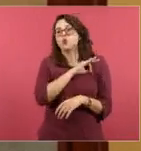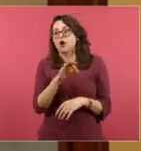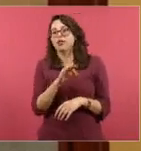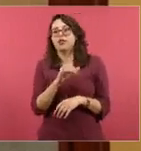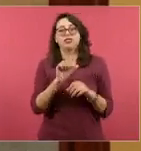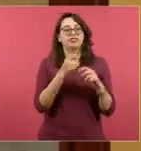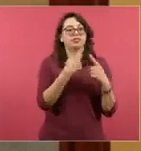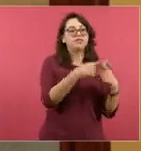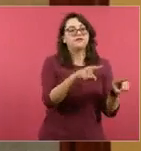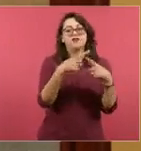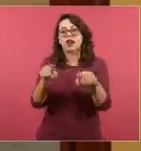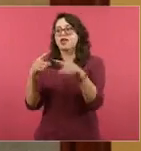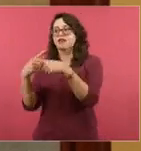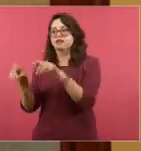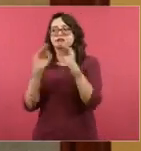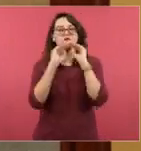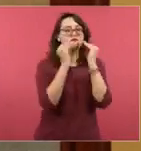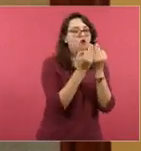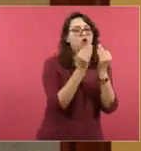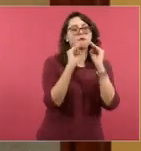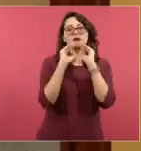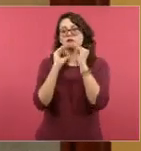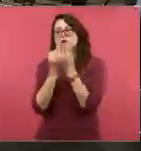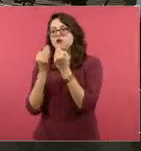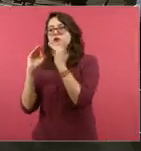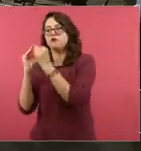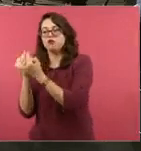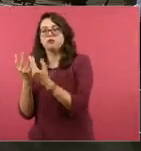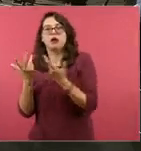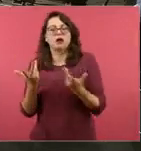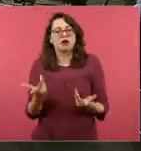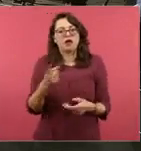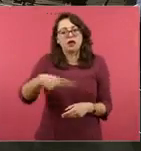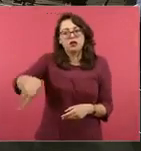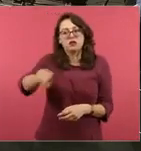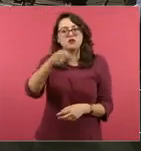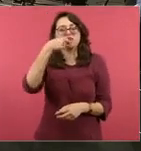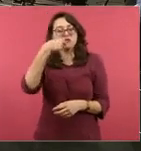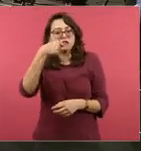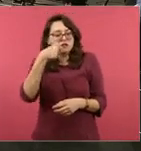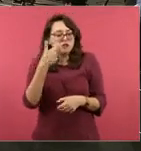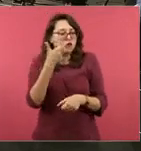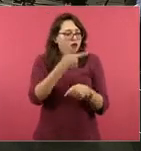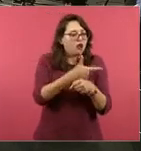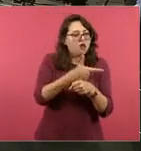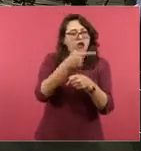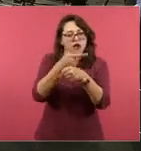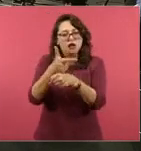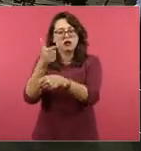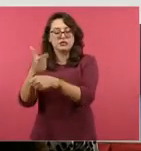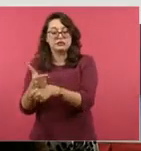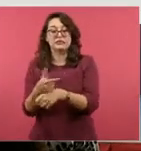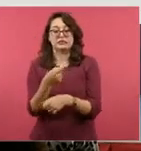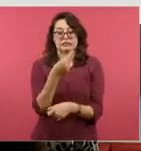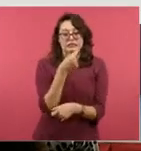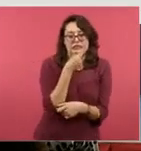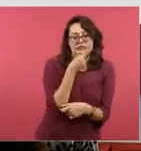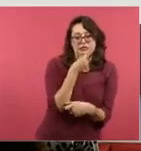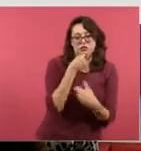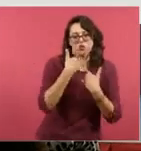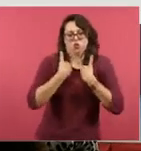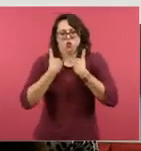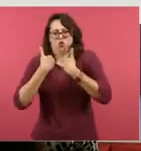problema. Entonces, de ahí que desde el momento en que un niño o un adolescente se vuelve